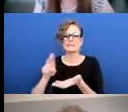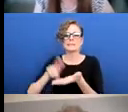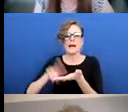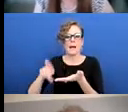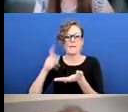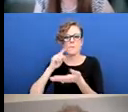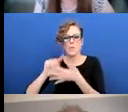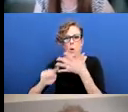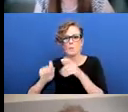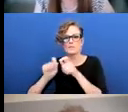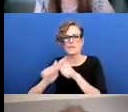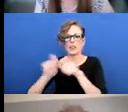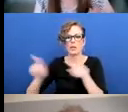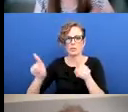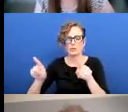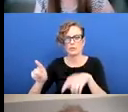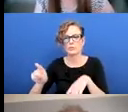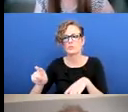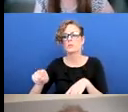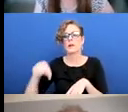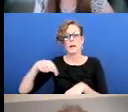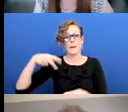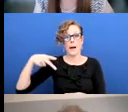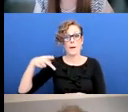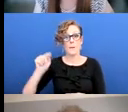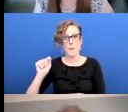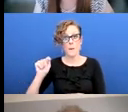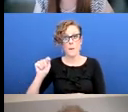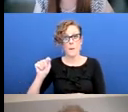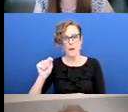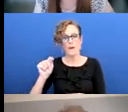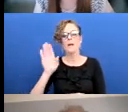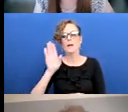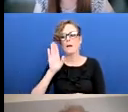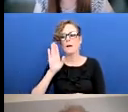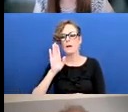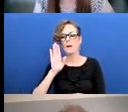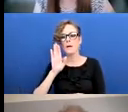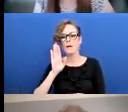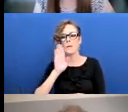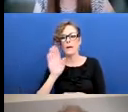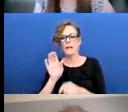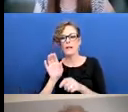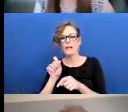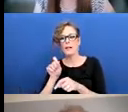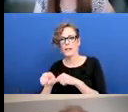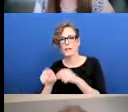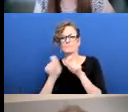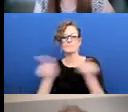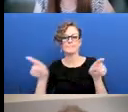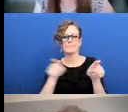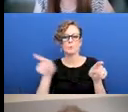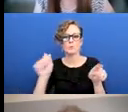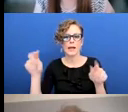Uno puede hacerse suscriptor de estas listas y le va a llevar informes de vez en cuando.